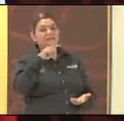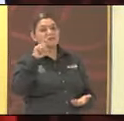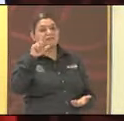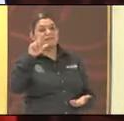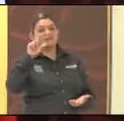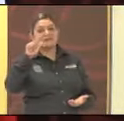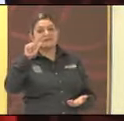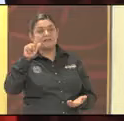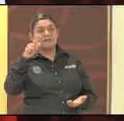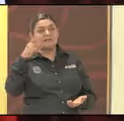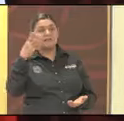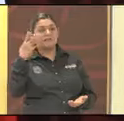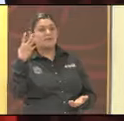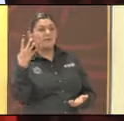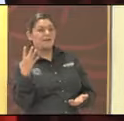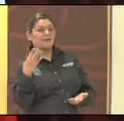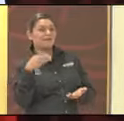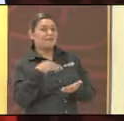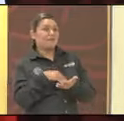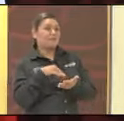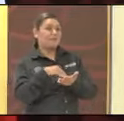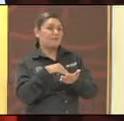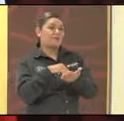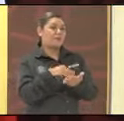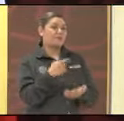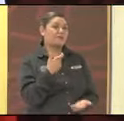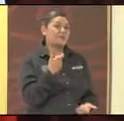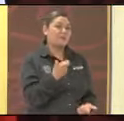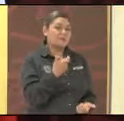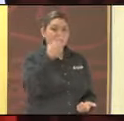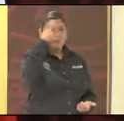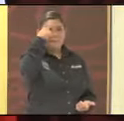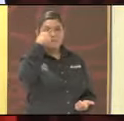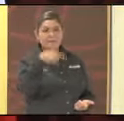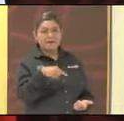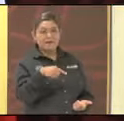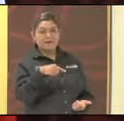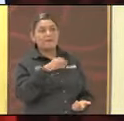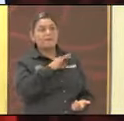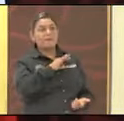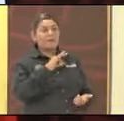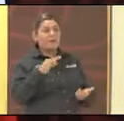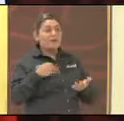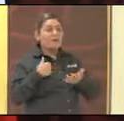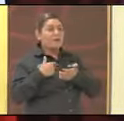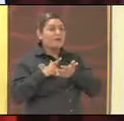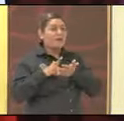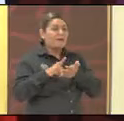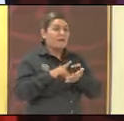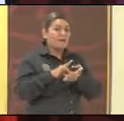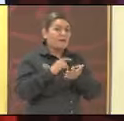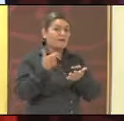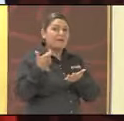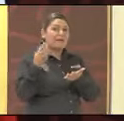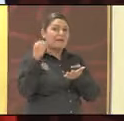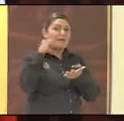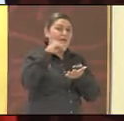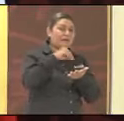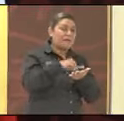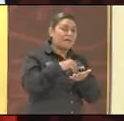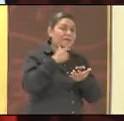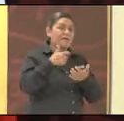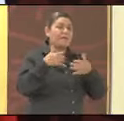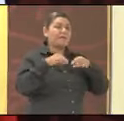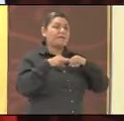174 millones de pesos para promover la inversión y la